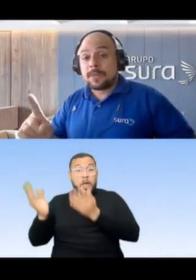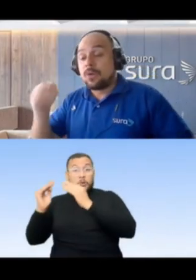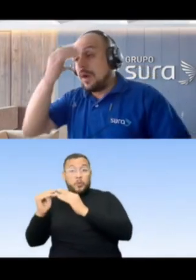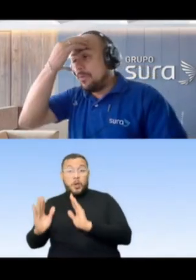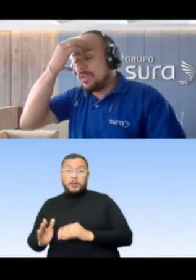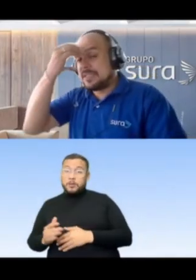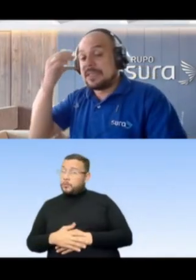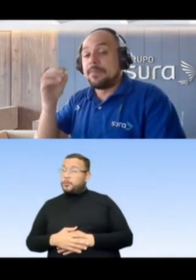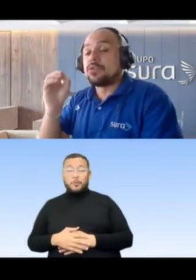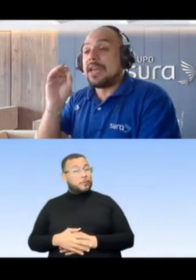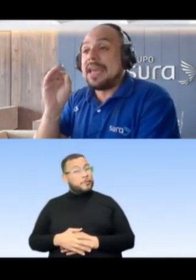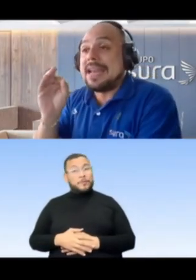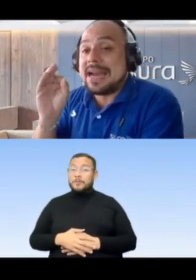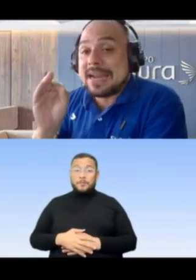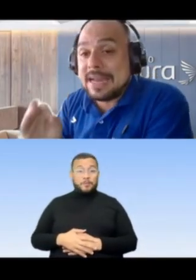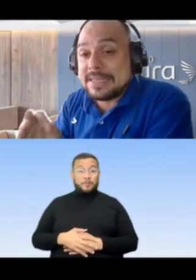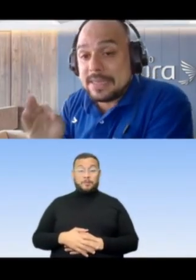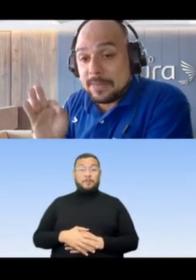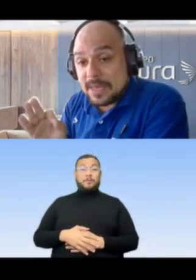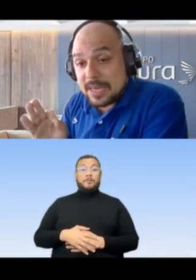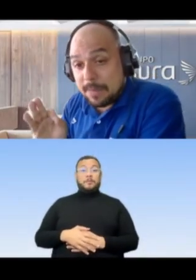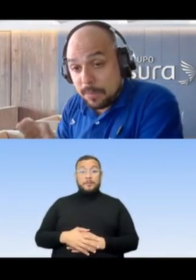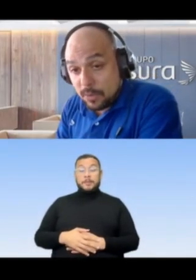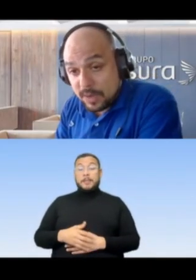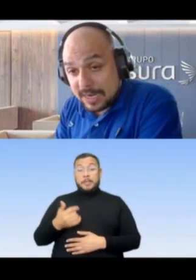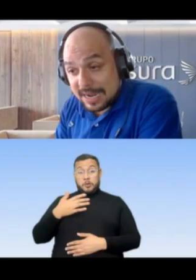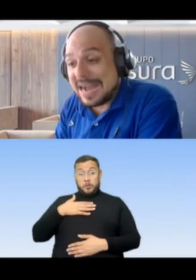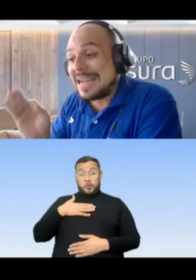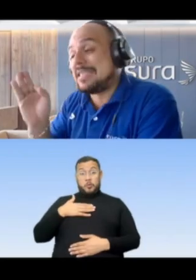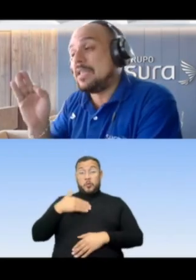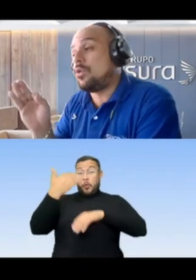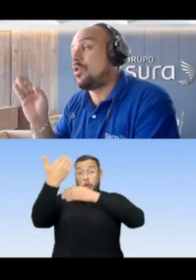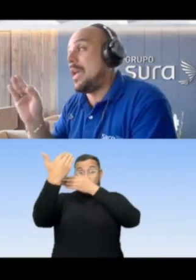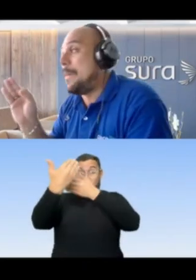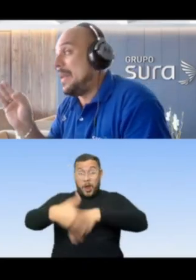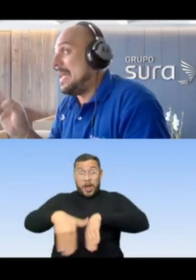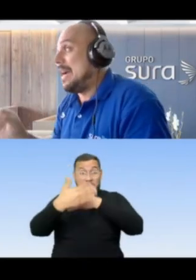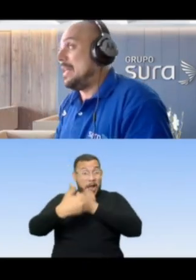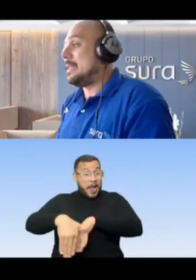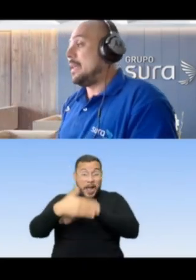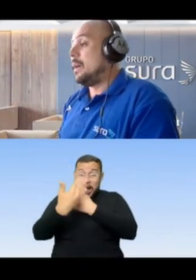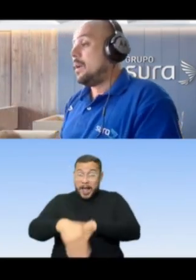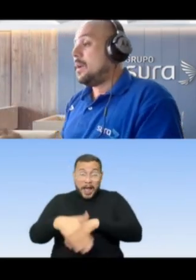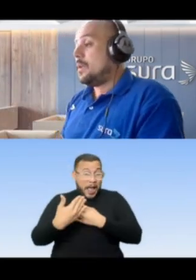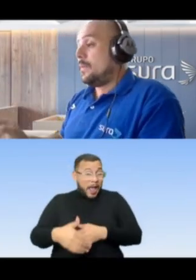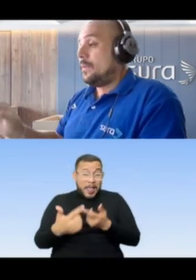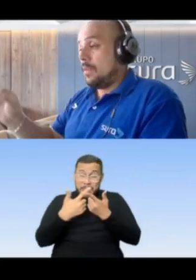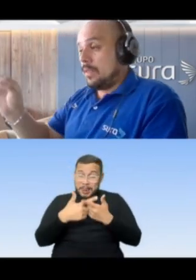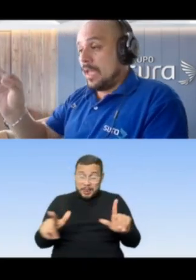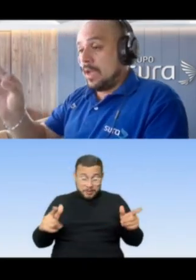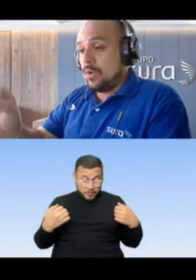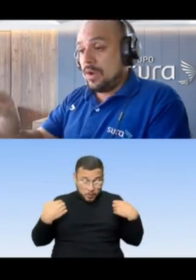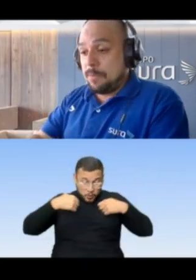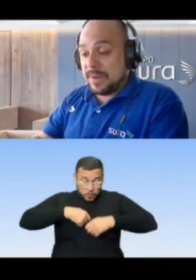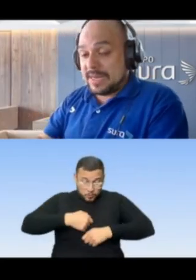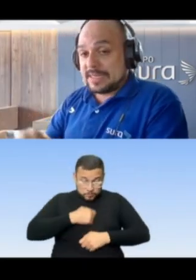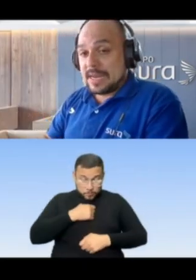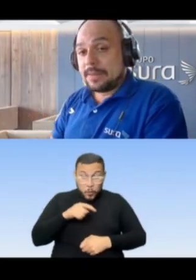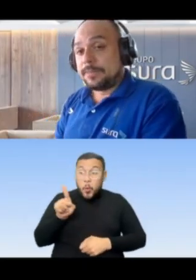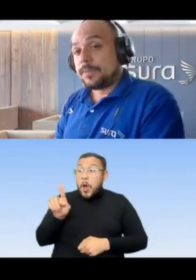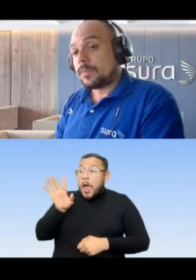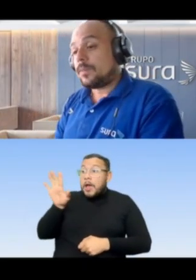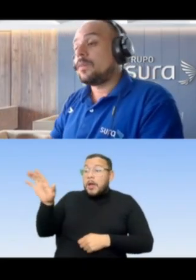Y ojo, cuando estamos en la calle, vía pública, así yo sea brigadista de